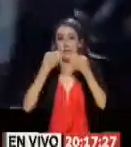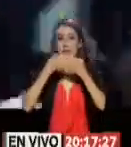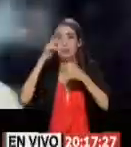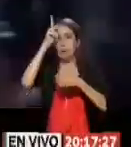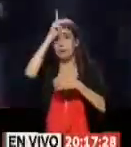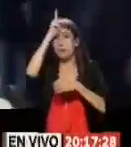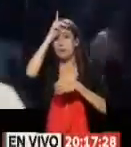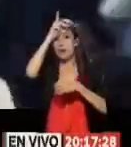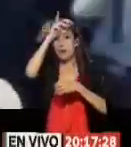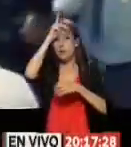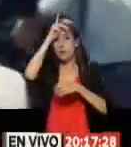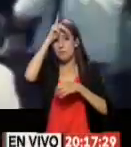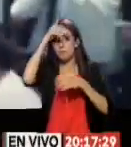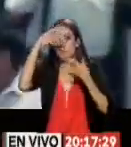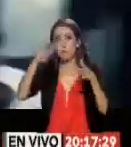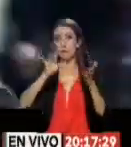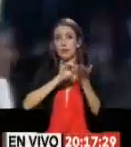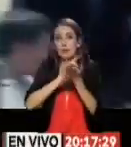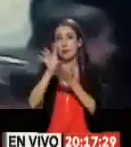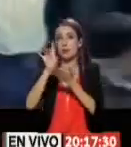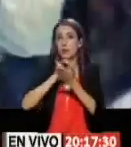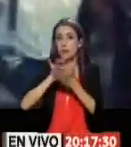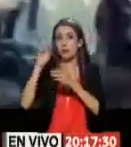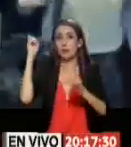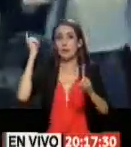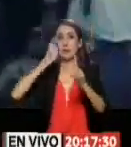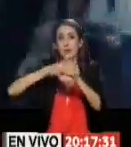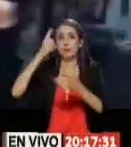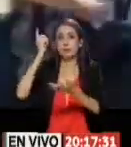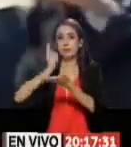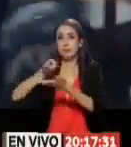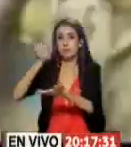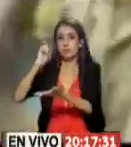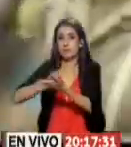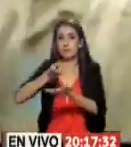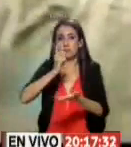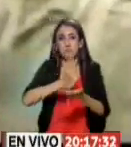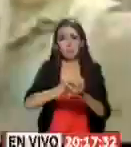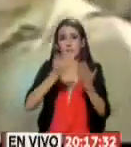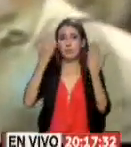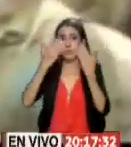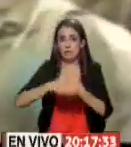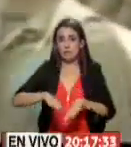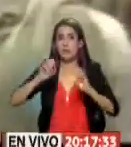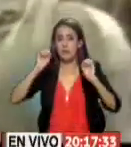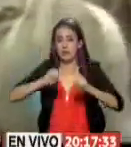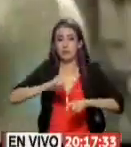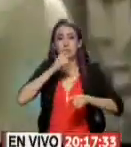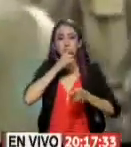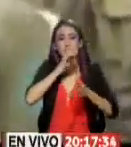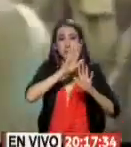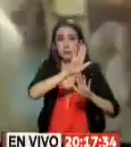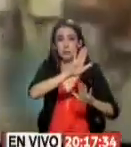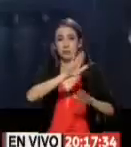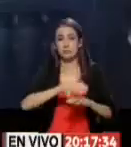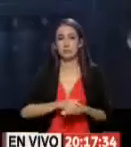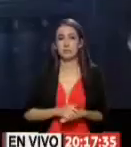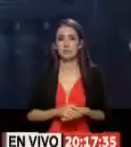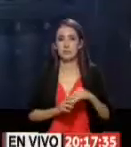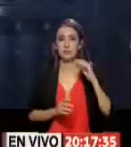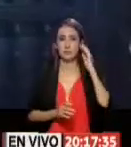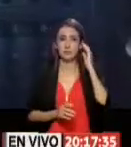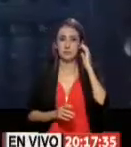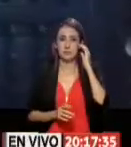Perú presionaba para que abandonen la zona, si no la iban a desalojar a la fuerza. Y así fue la advertencia al Ecuador. Por la falta